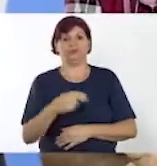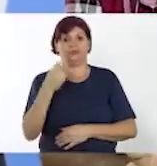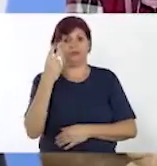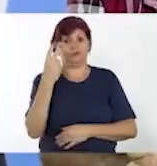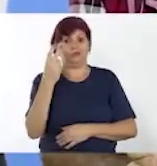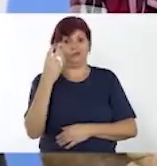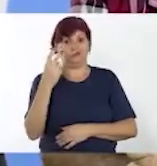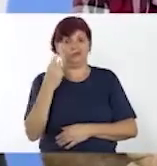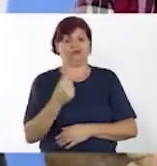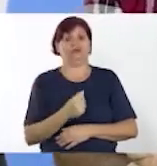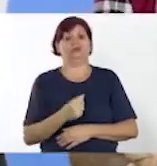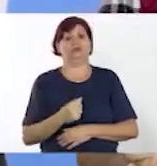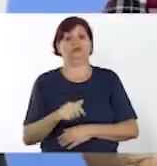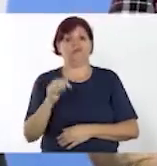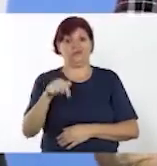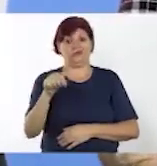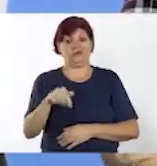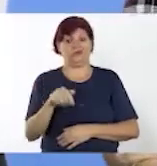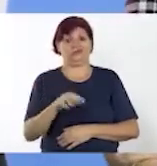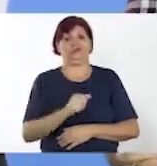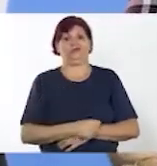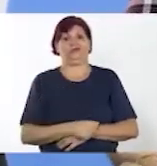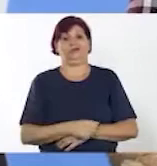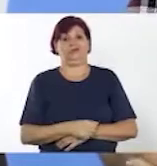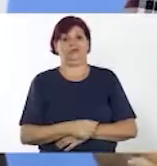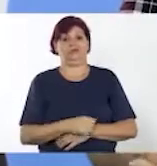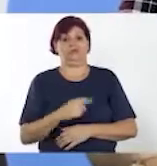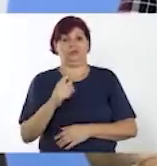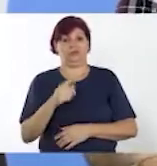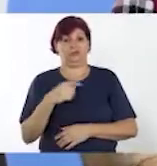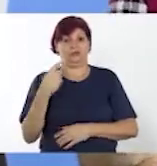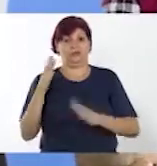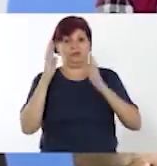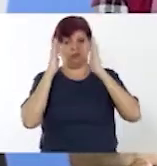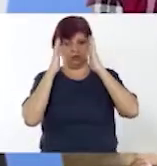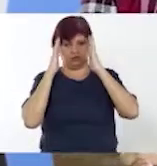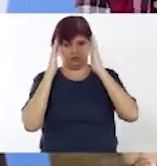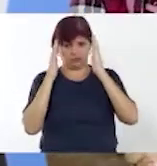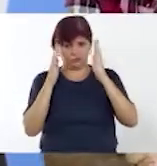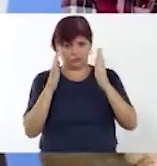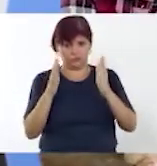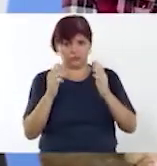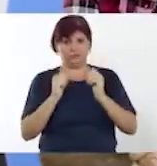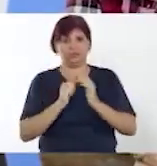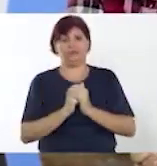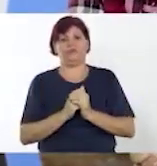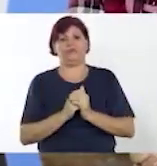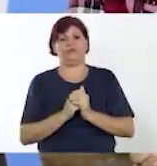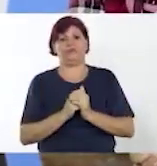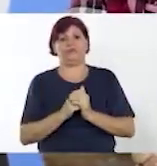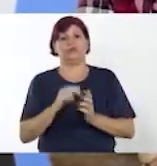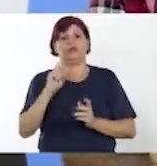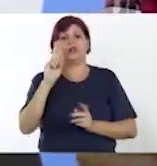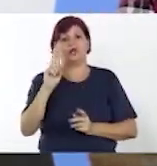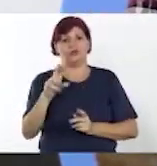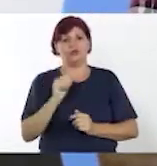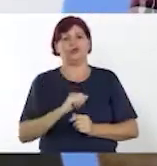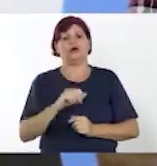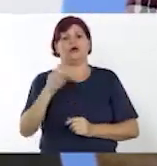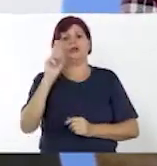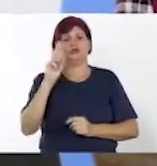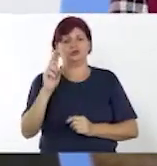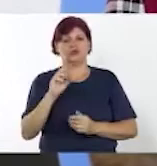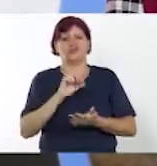segundo semestre. En el segundo semestre, en esta etapa, nos vamos a concentrar o nos seguimos